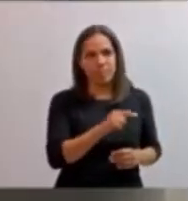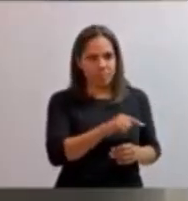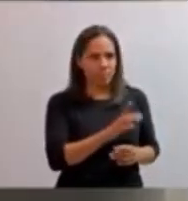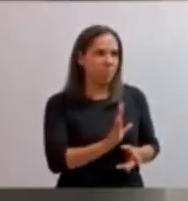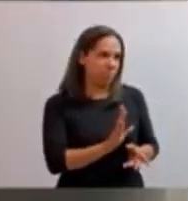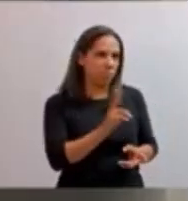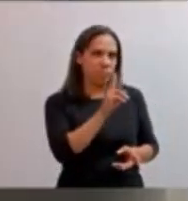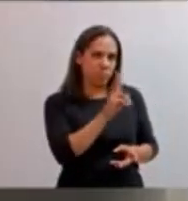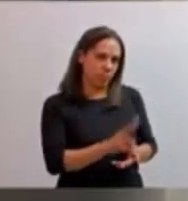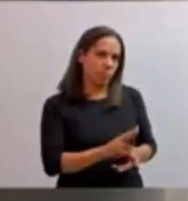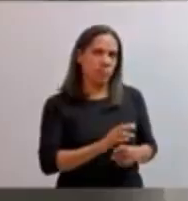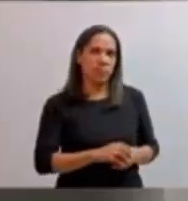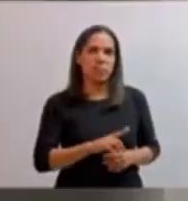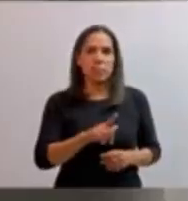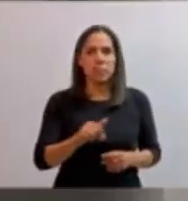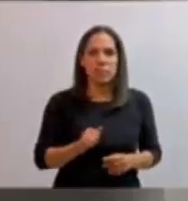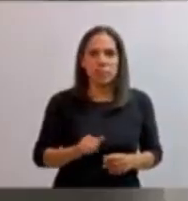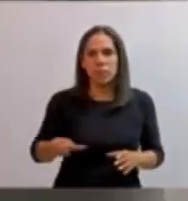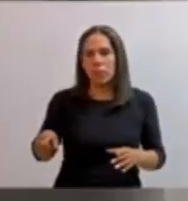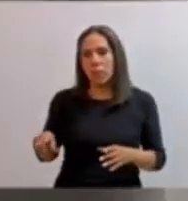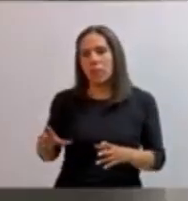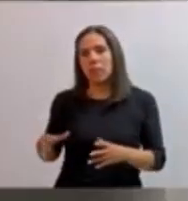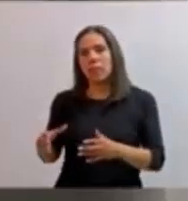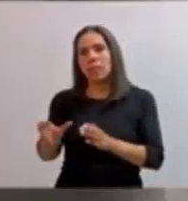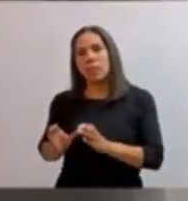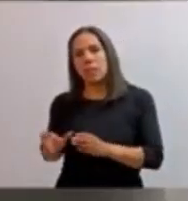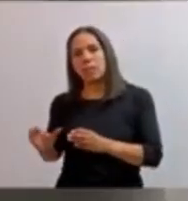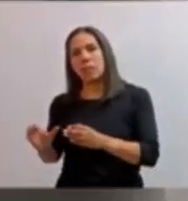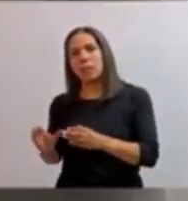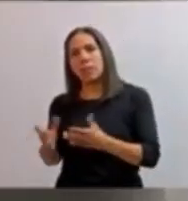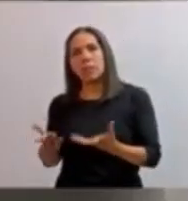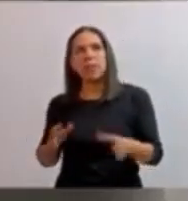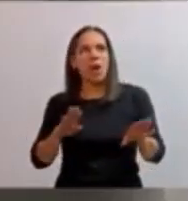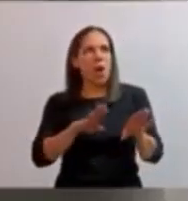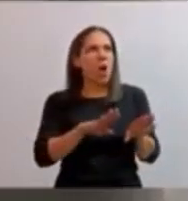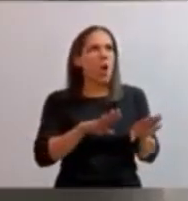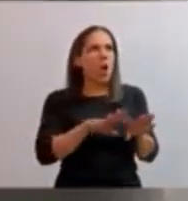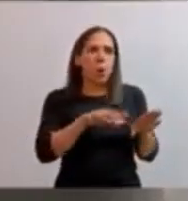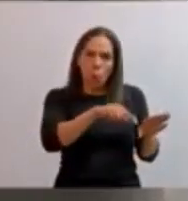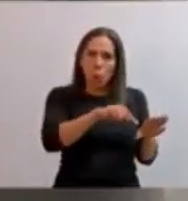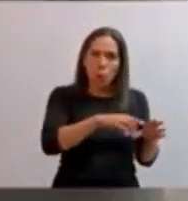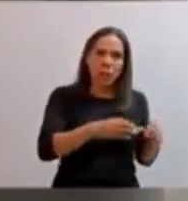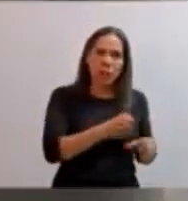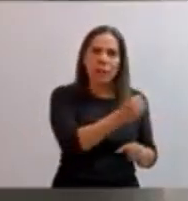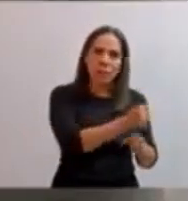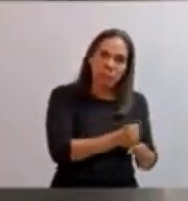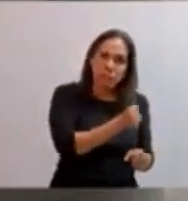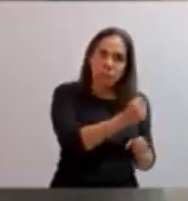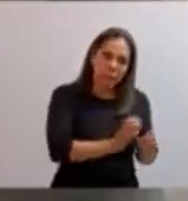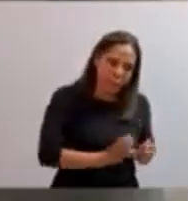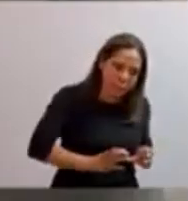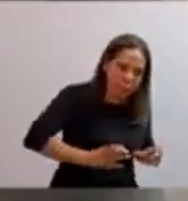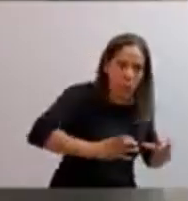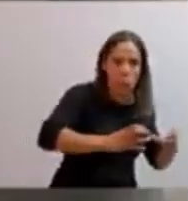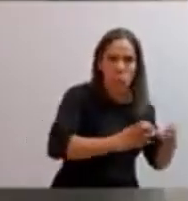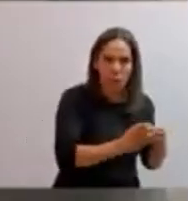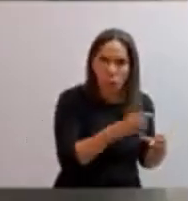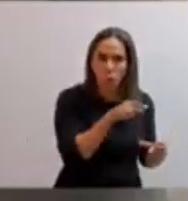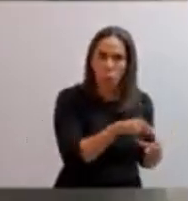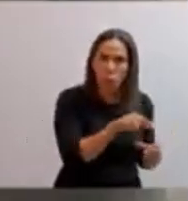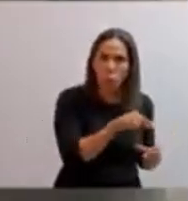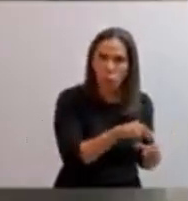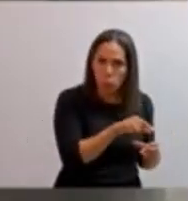construir estos sentidos de hacia dónde vamos, decía Rosa Irene, hay un horizonte, ¿no?, hacia el cual